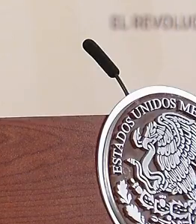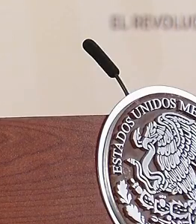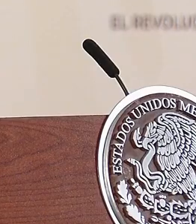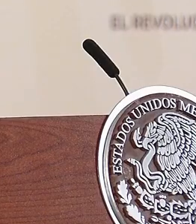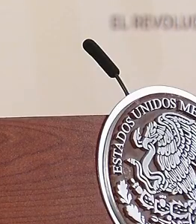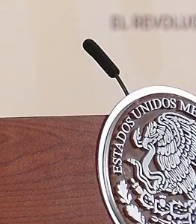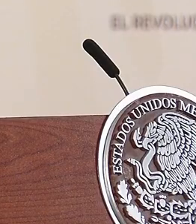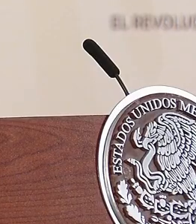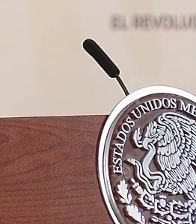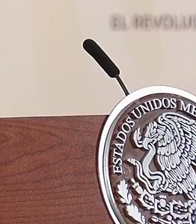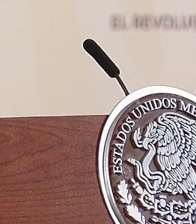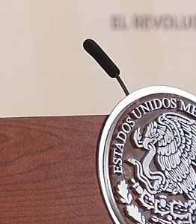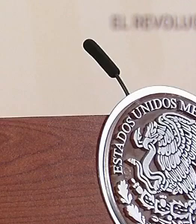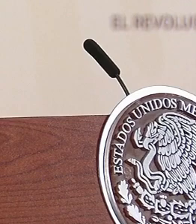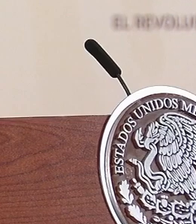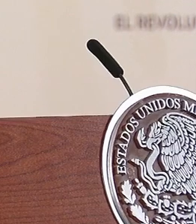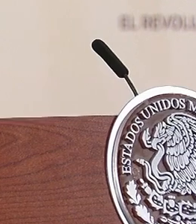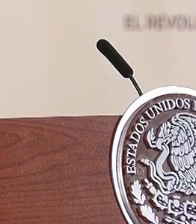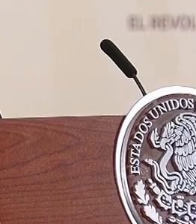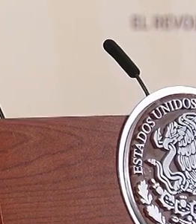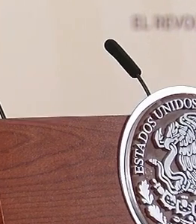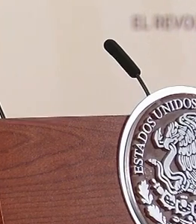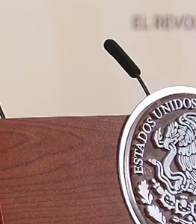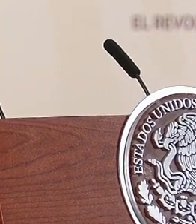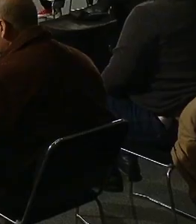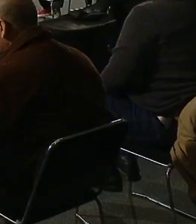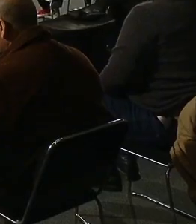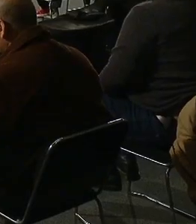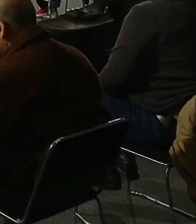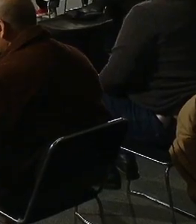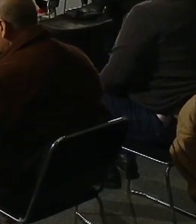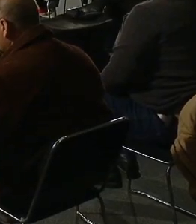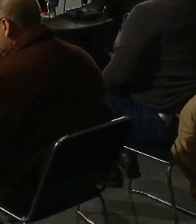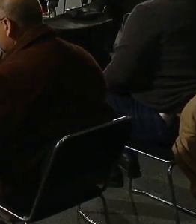tiempos, pasan tiempo.